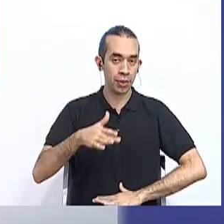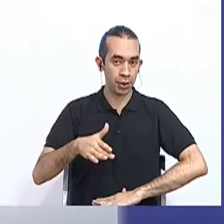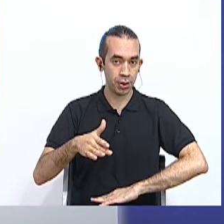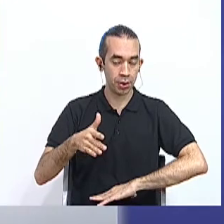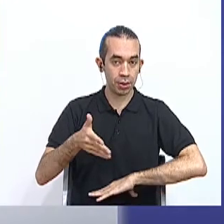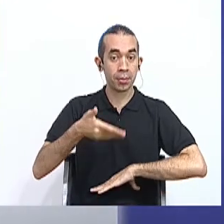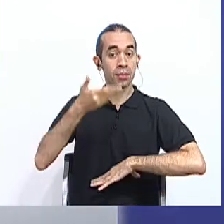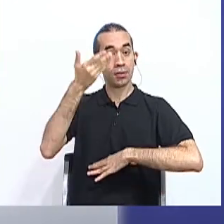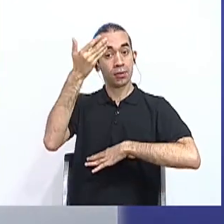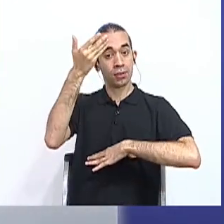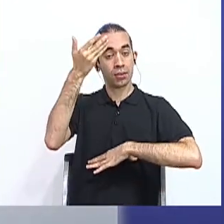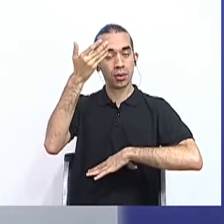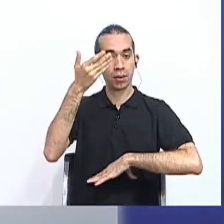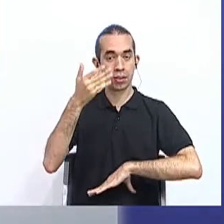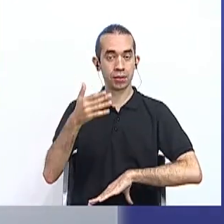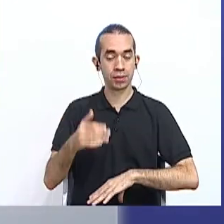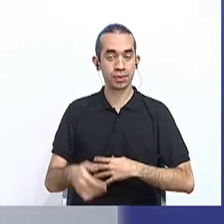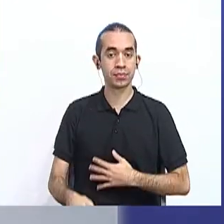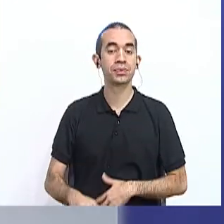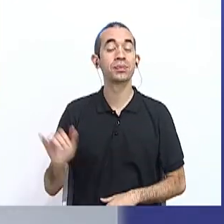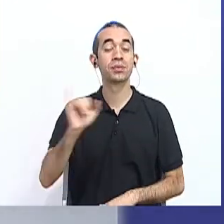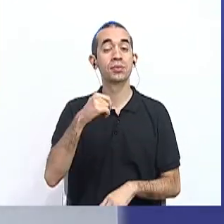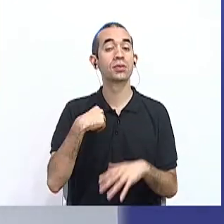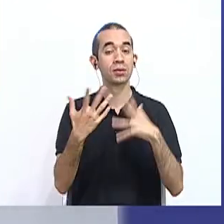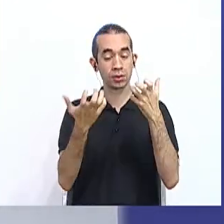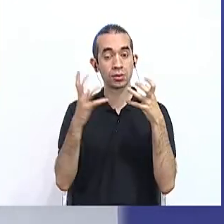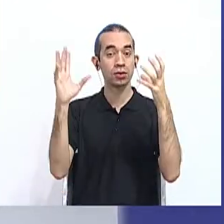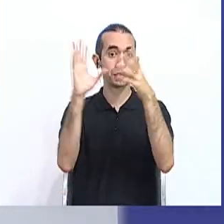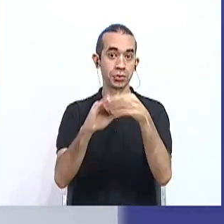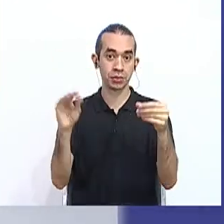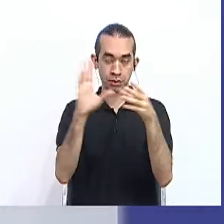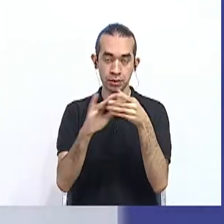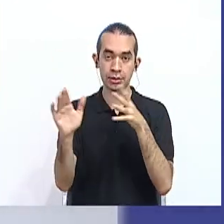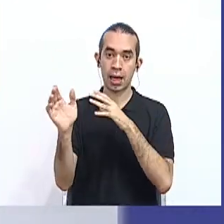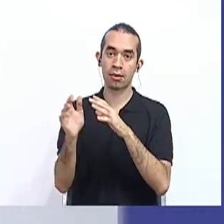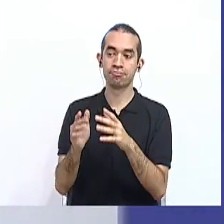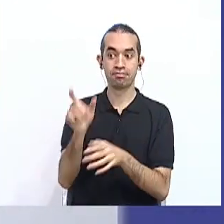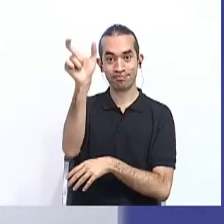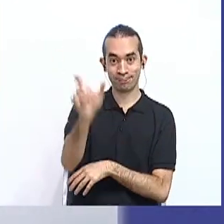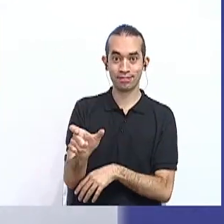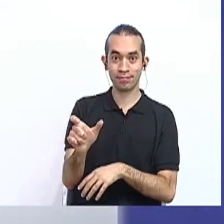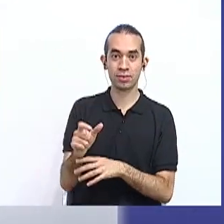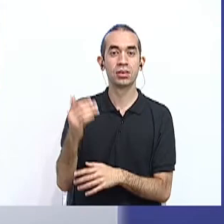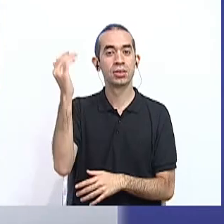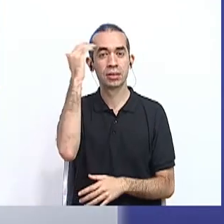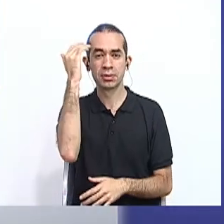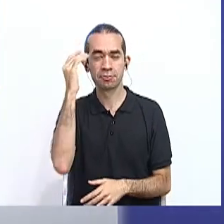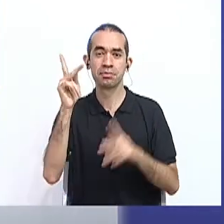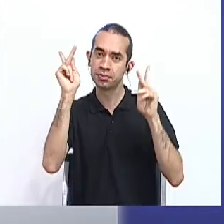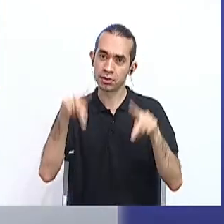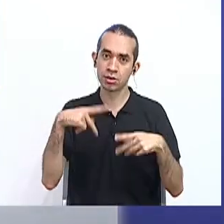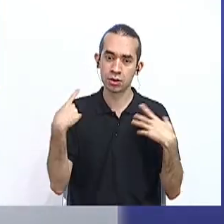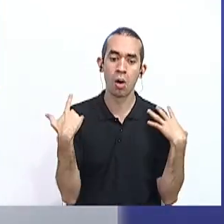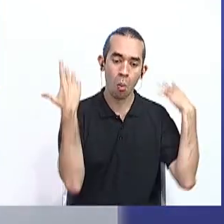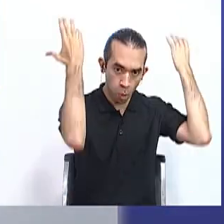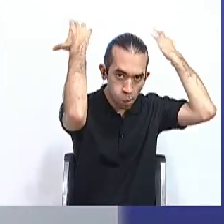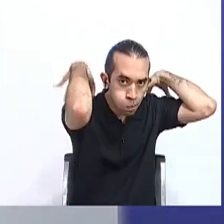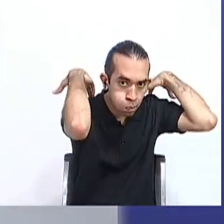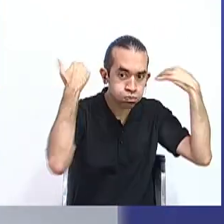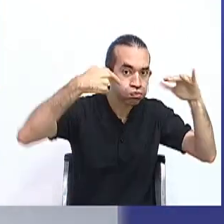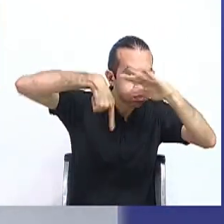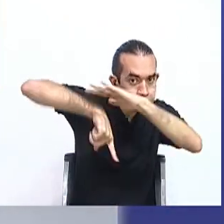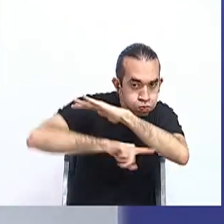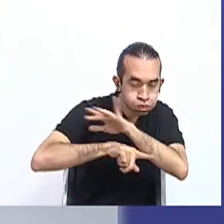Muy bien. También quiero contarles que entrevistamos un buzo costarricense para preguntarles cómo es